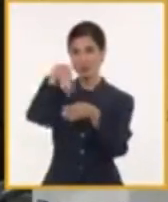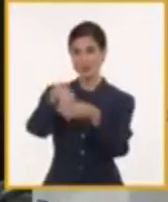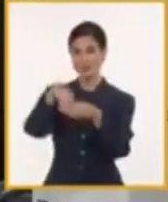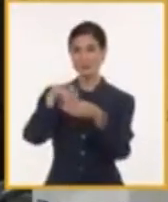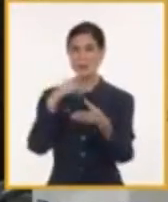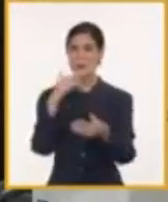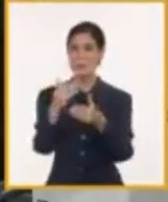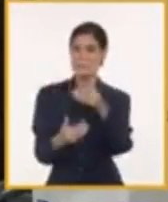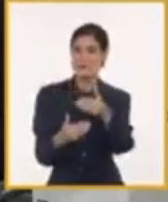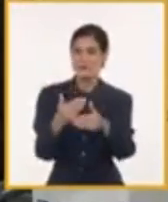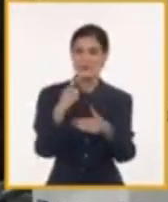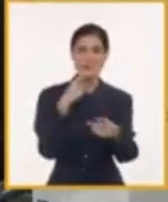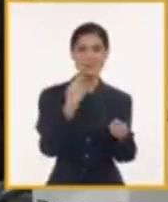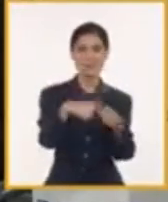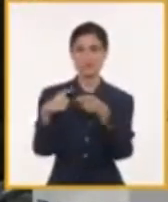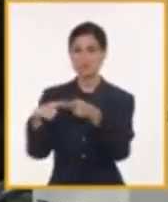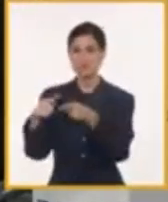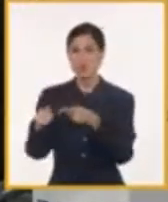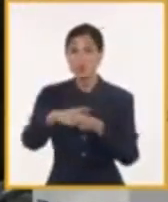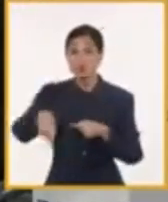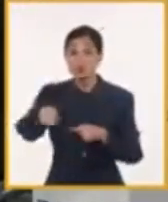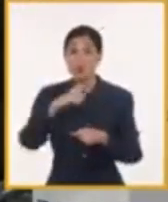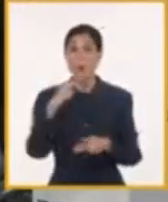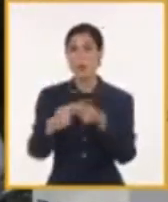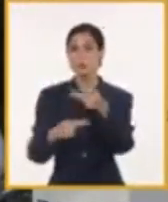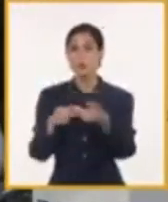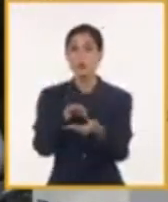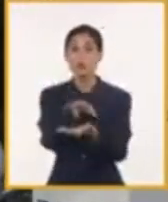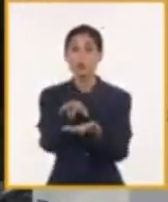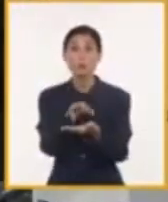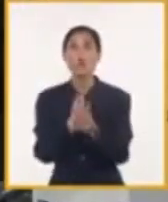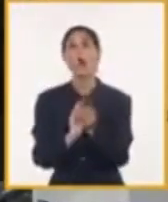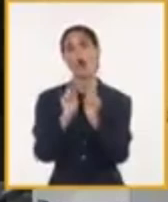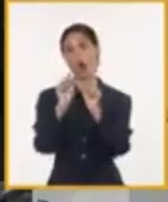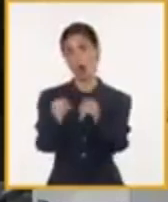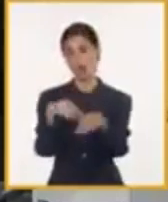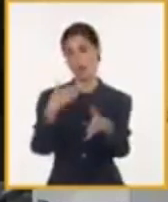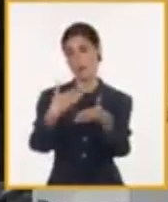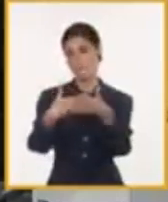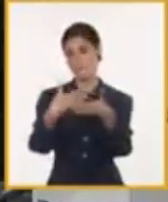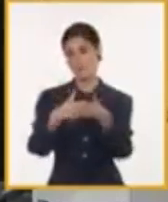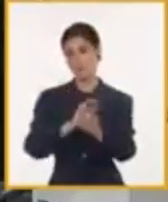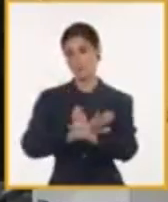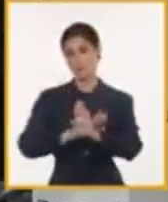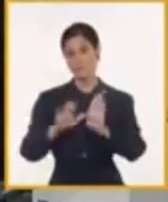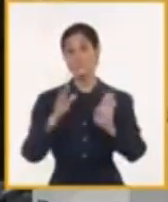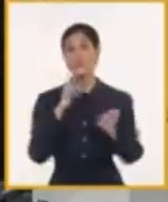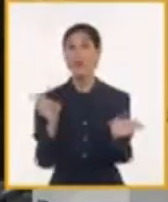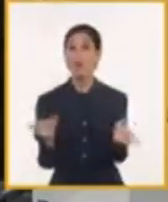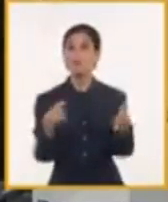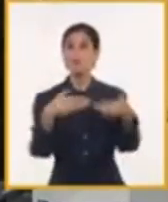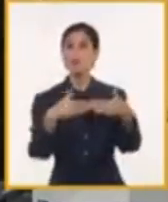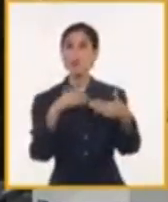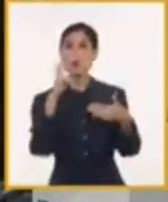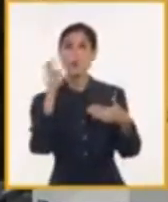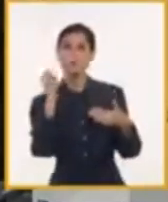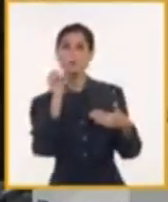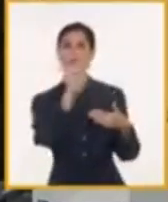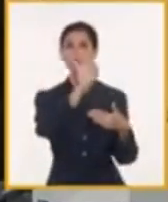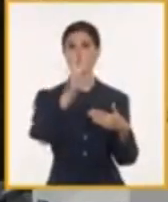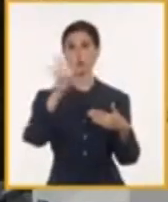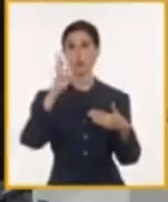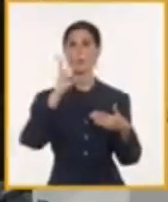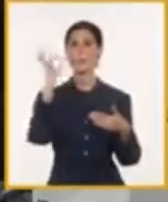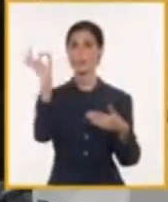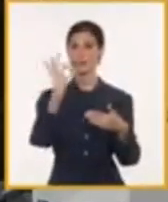procesamiento industrial. A pesar que la captura la cerramos al 54%, al cierre de agosto,